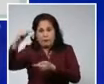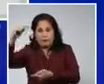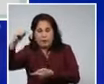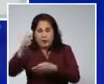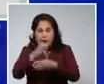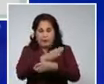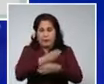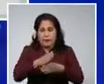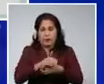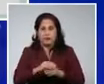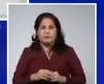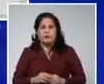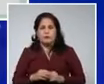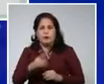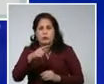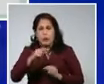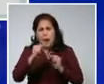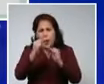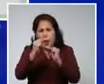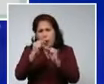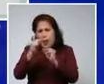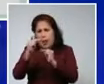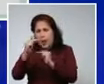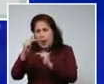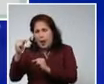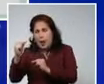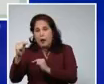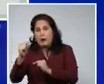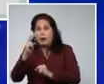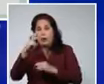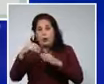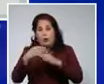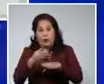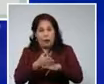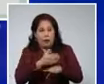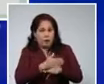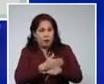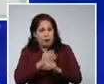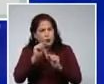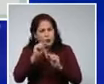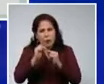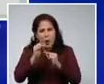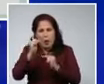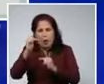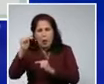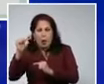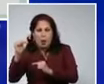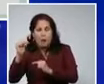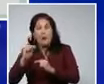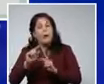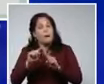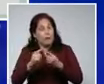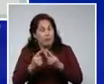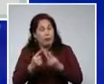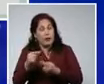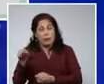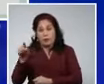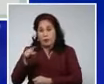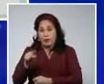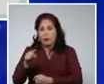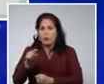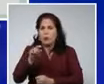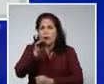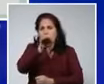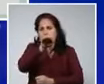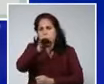aunque inferior el número de casos a los 2 días anteriores, pero indiscutiblemente viene a ser como una meseta